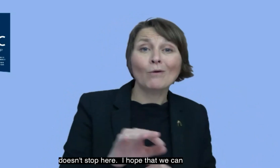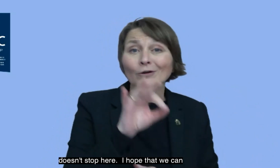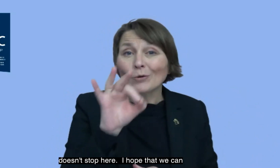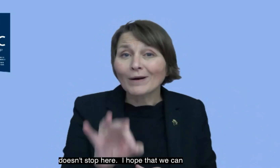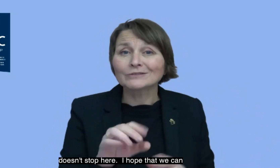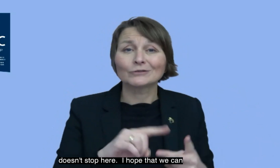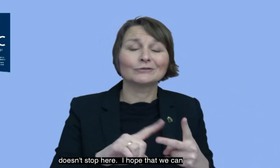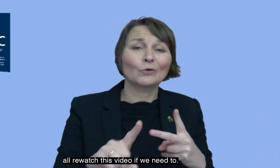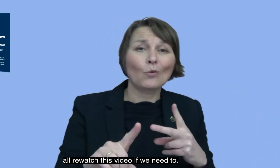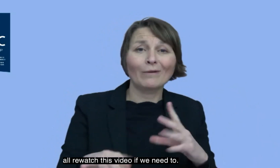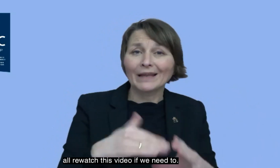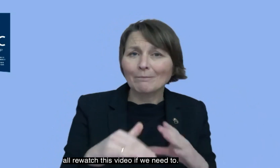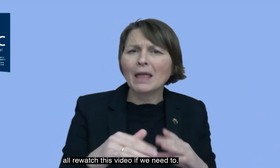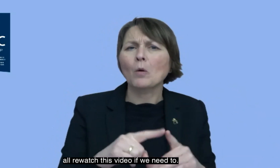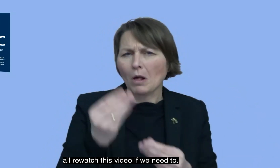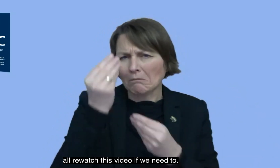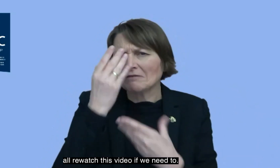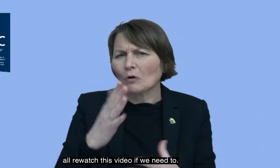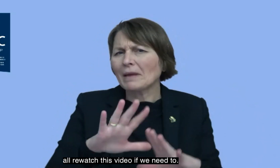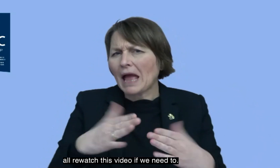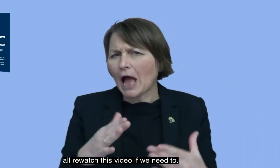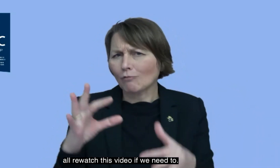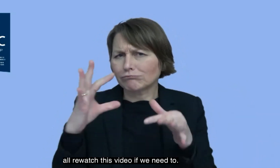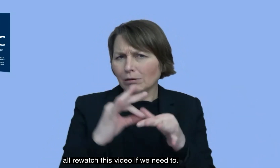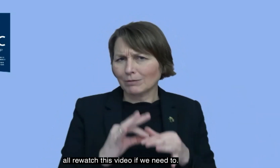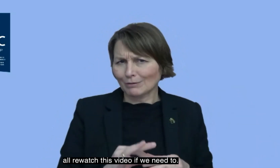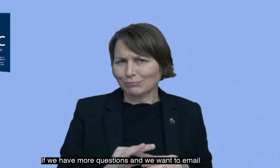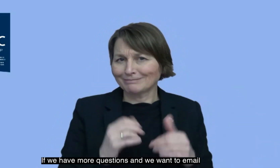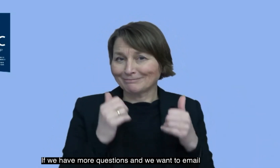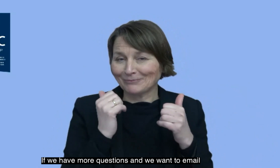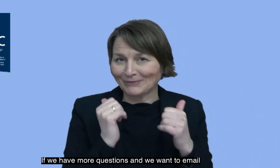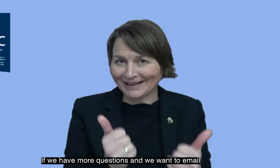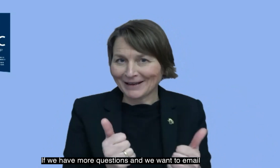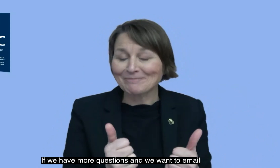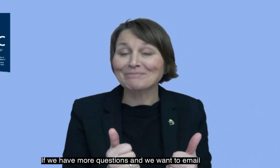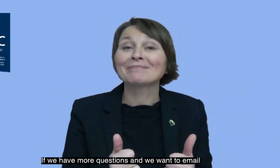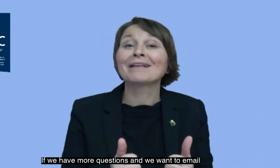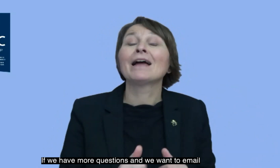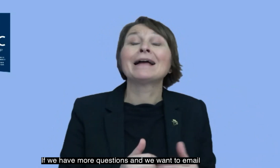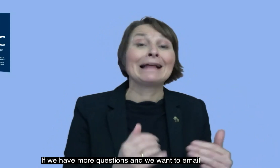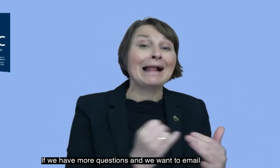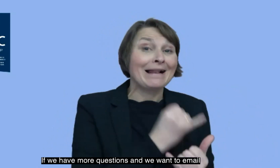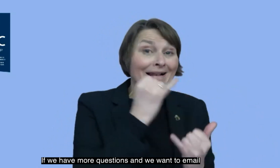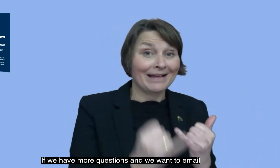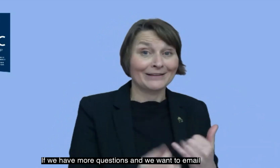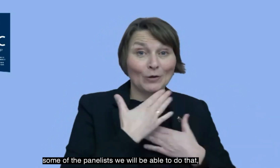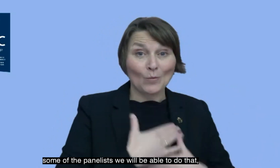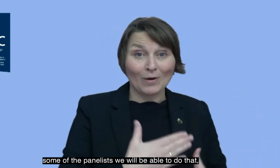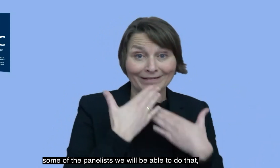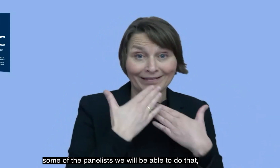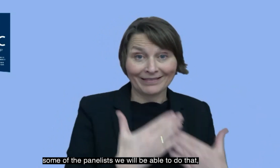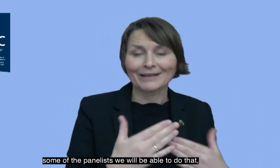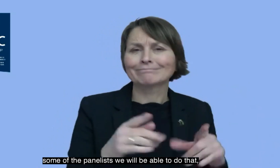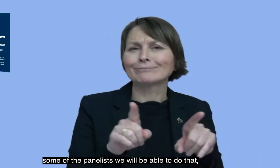Este no es un esfuerzo puntual nada más. Así es que este es un camino que sigue. Si tienen preguntas, si